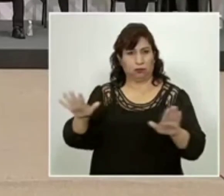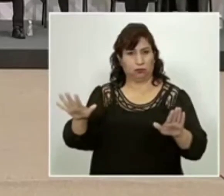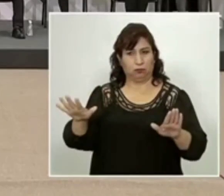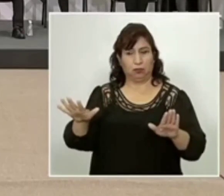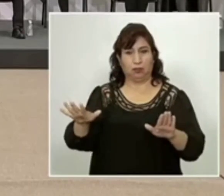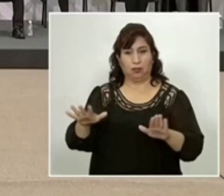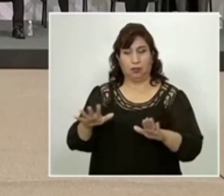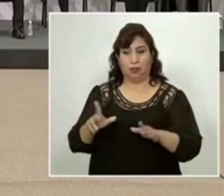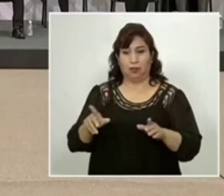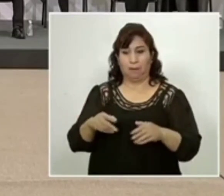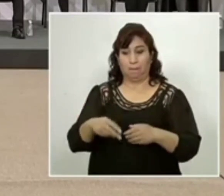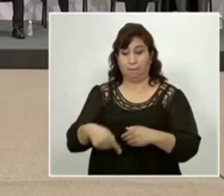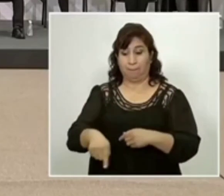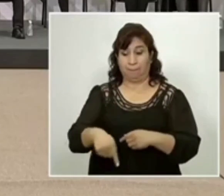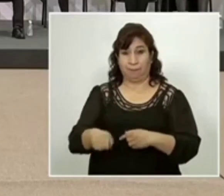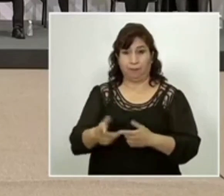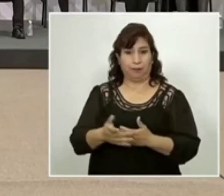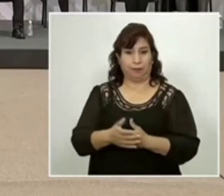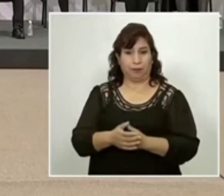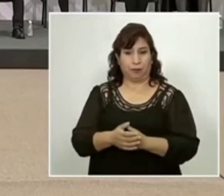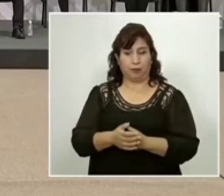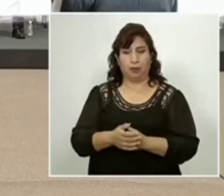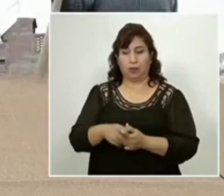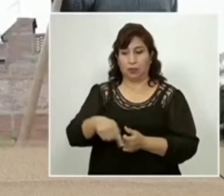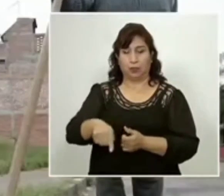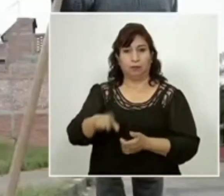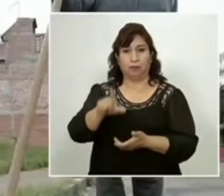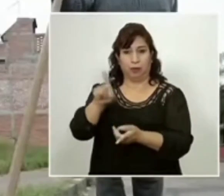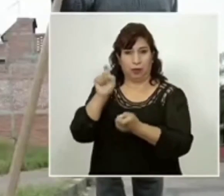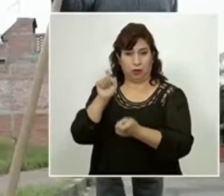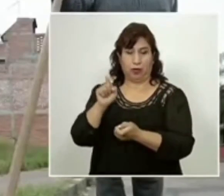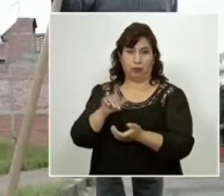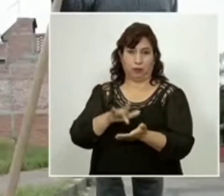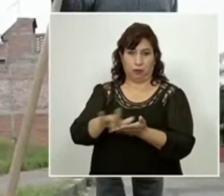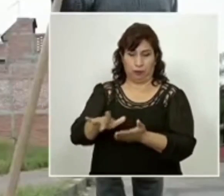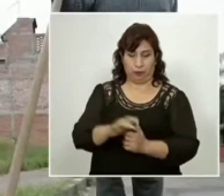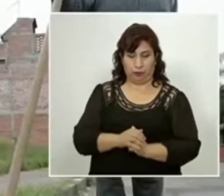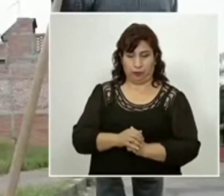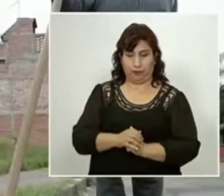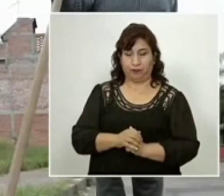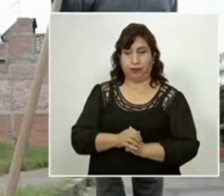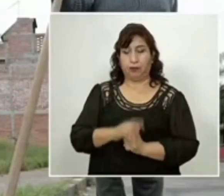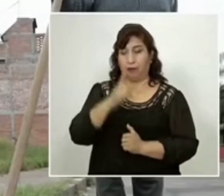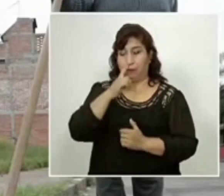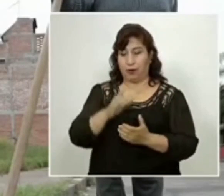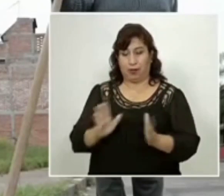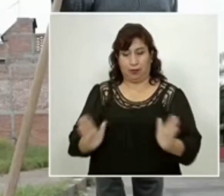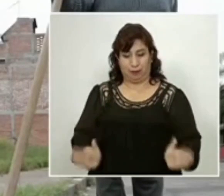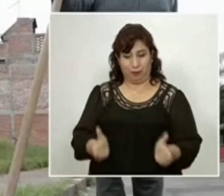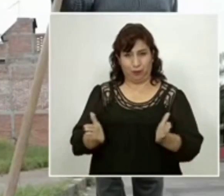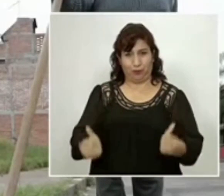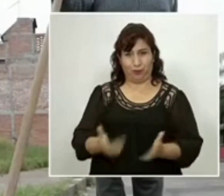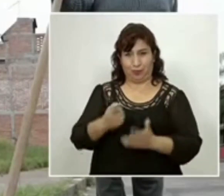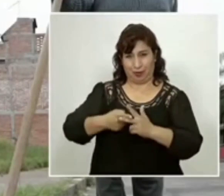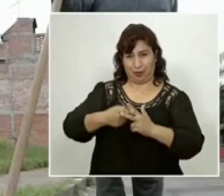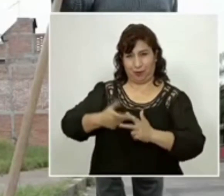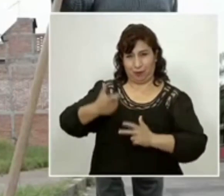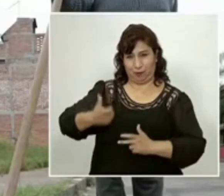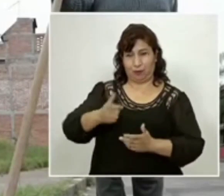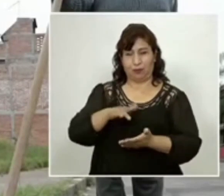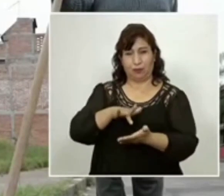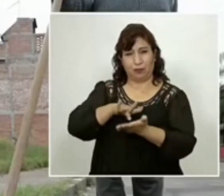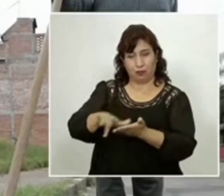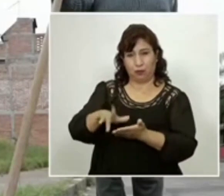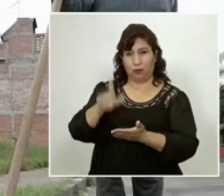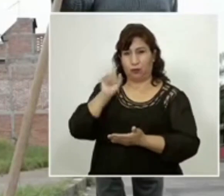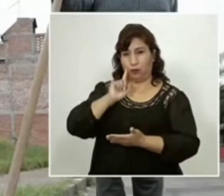El resto, en breve, lo cobrará su apoyo. Para impulsar la economía familiar, sobre todo en apoyos de las